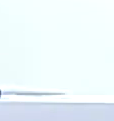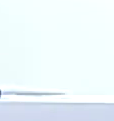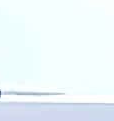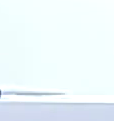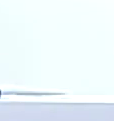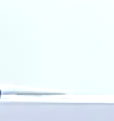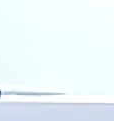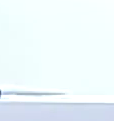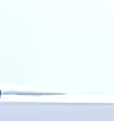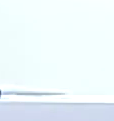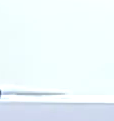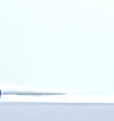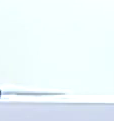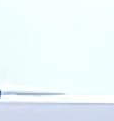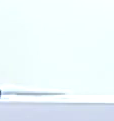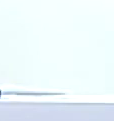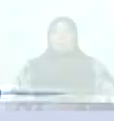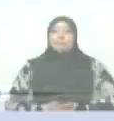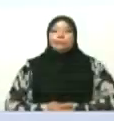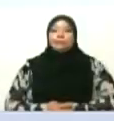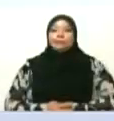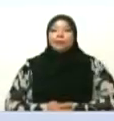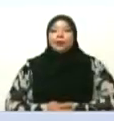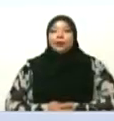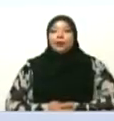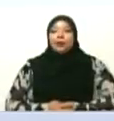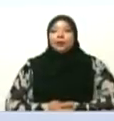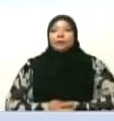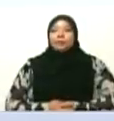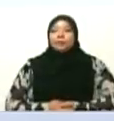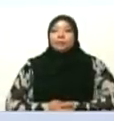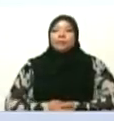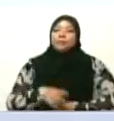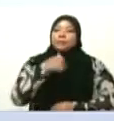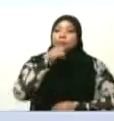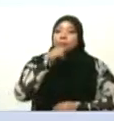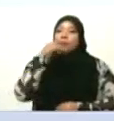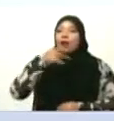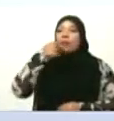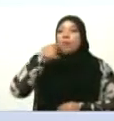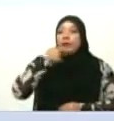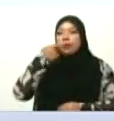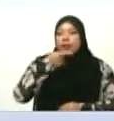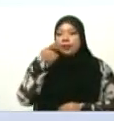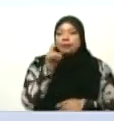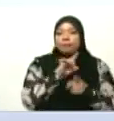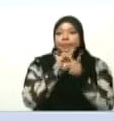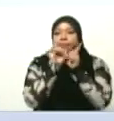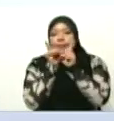época, han venido cambiando. Y la política es cambiante,